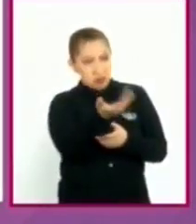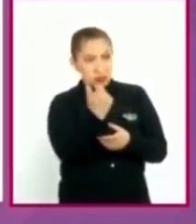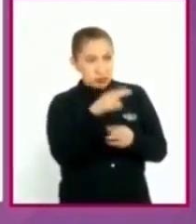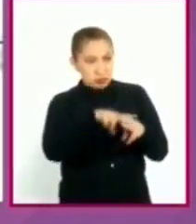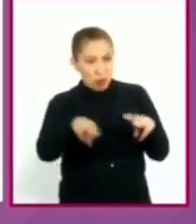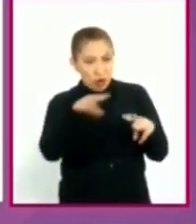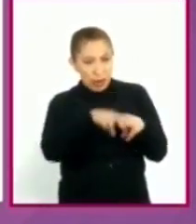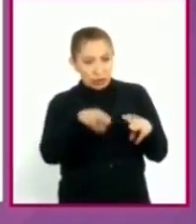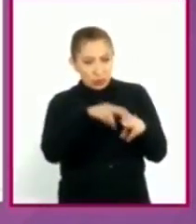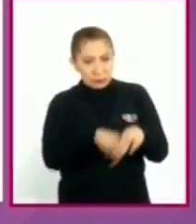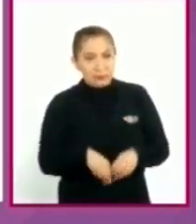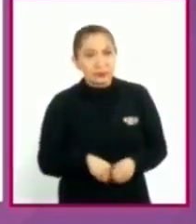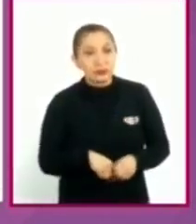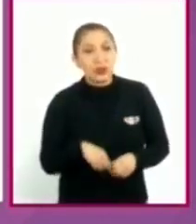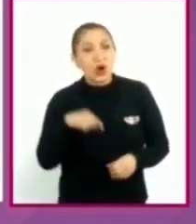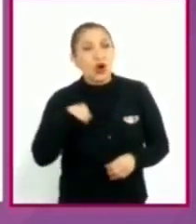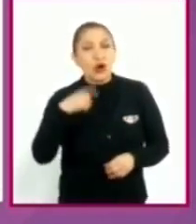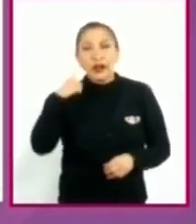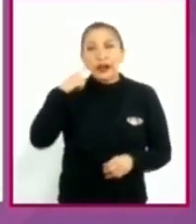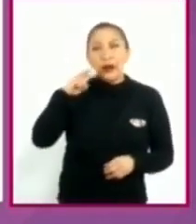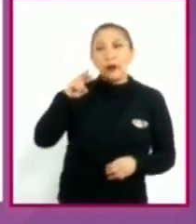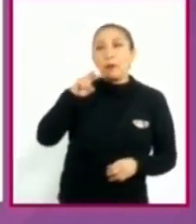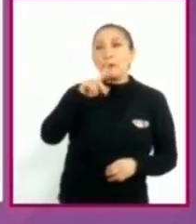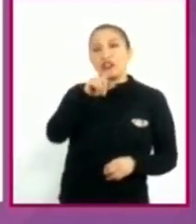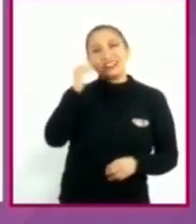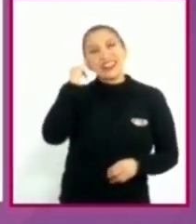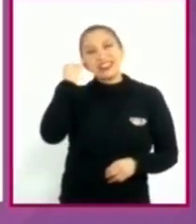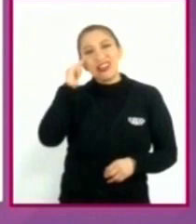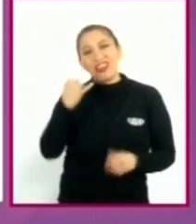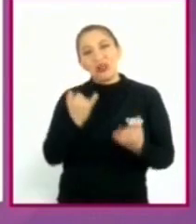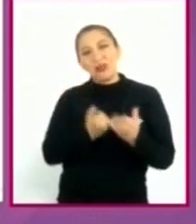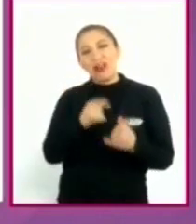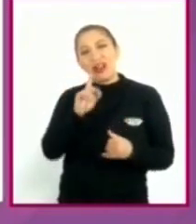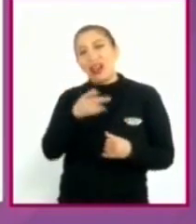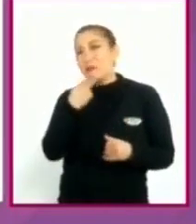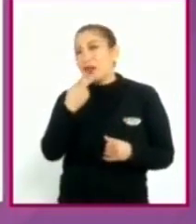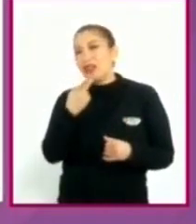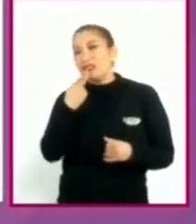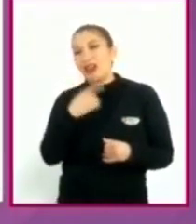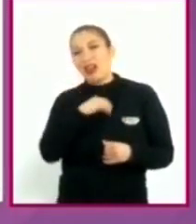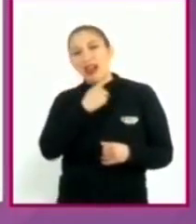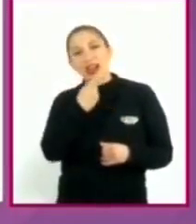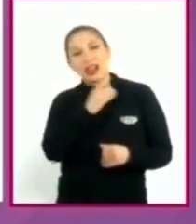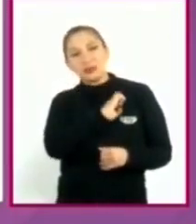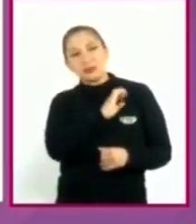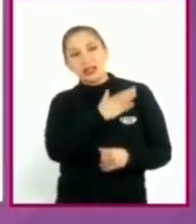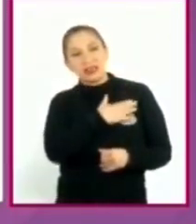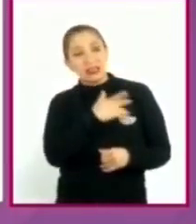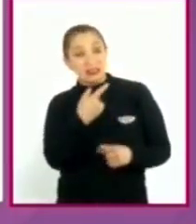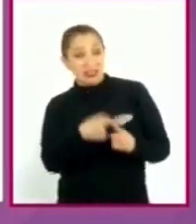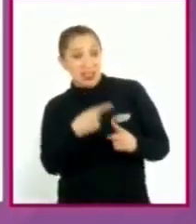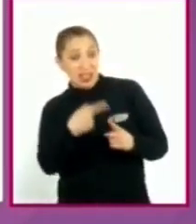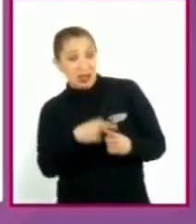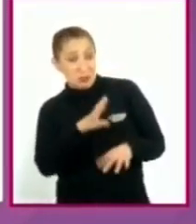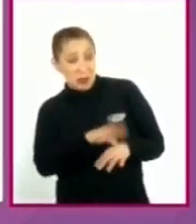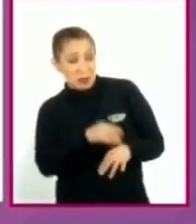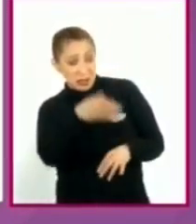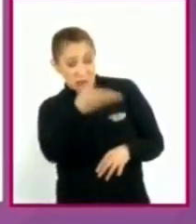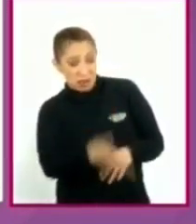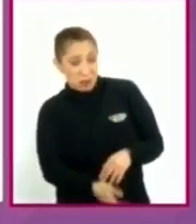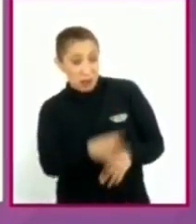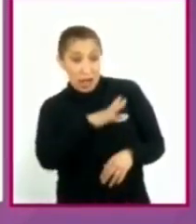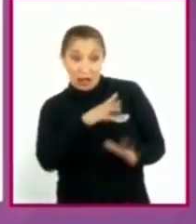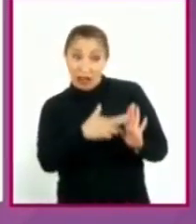boleto. Oílo vos, este indio igualado está hablando Castilla. ¿Quién le daría permiso? Porque